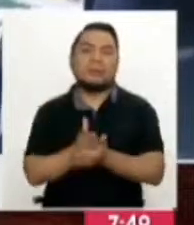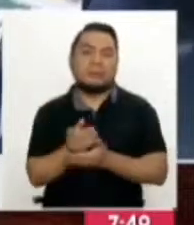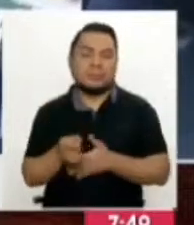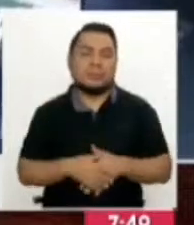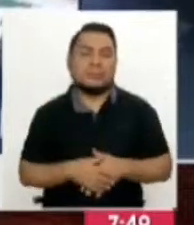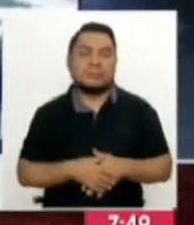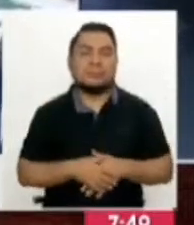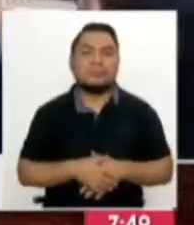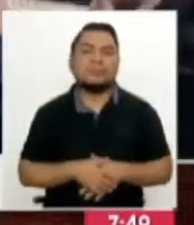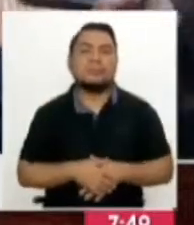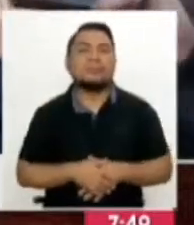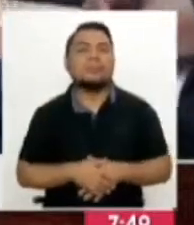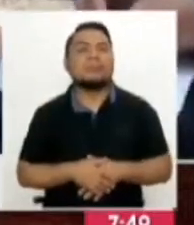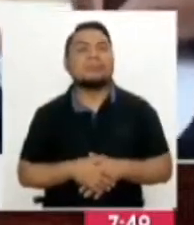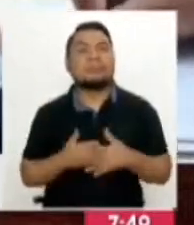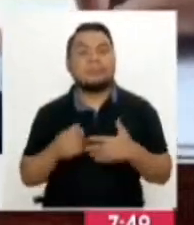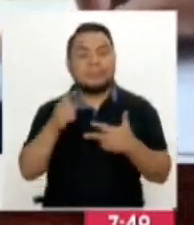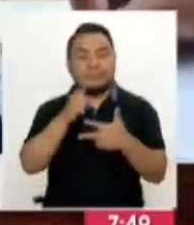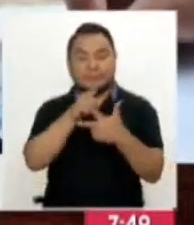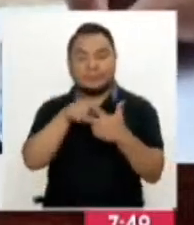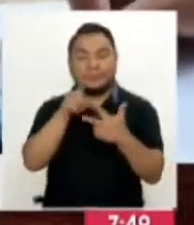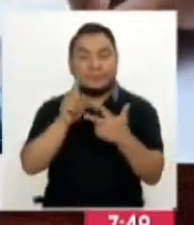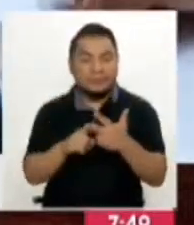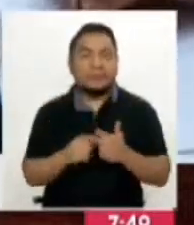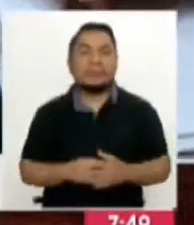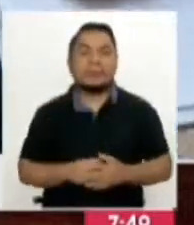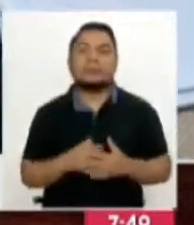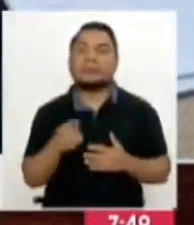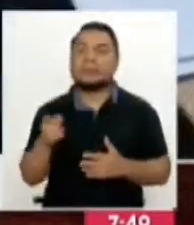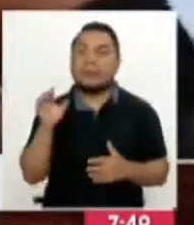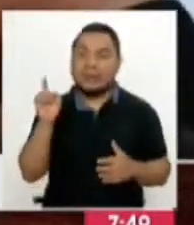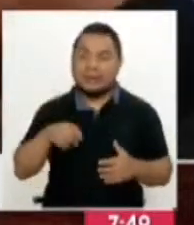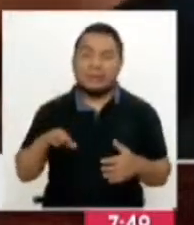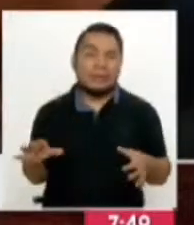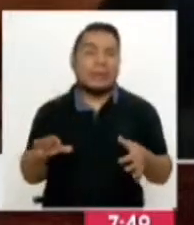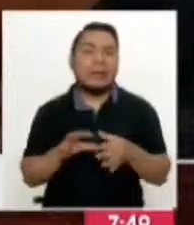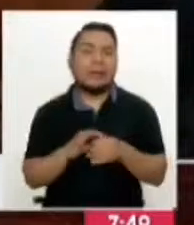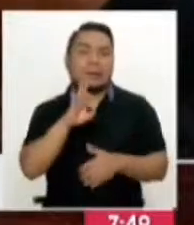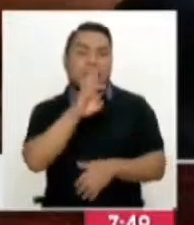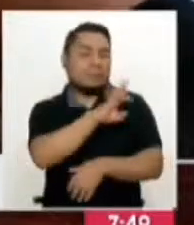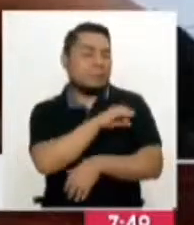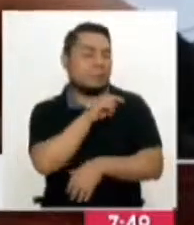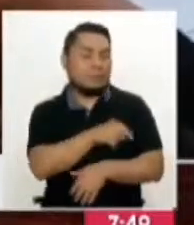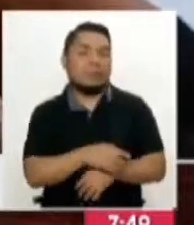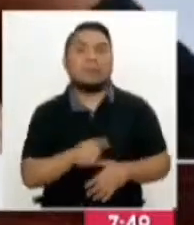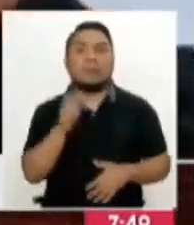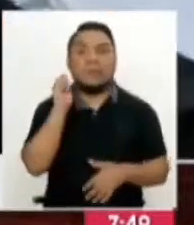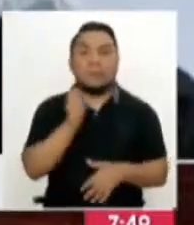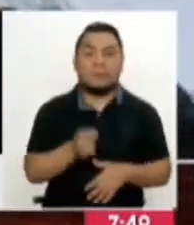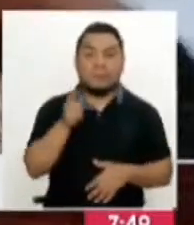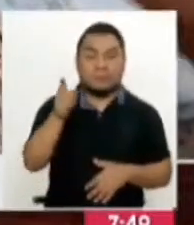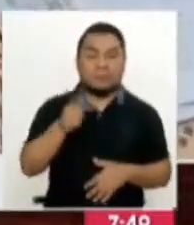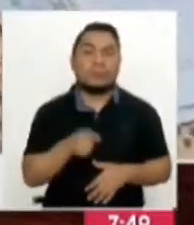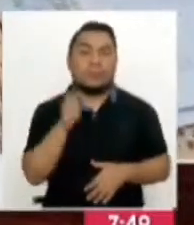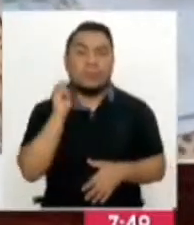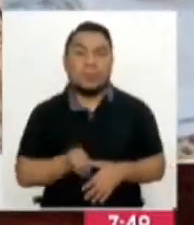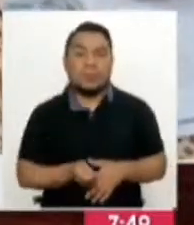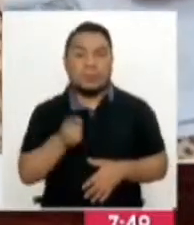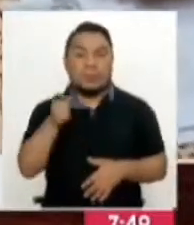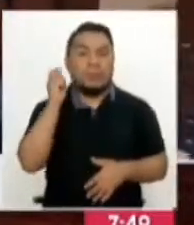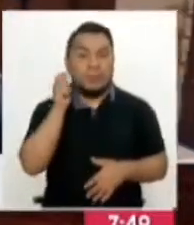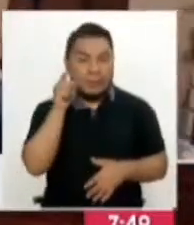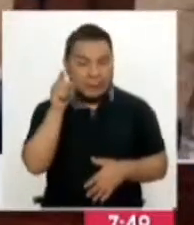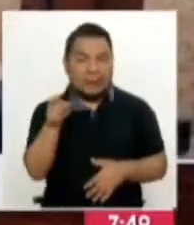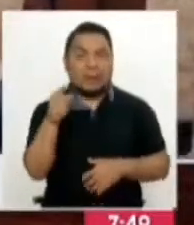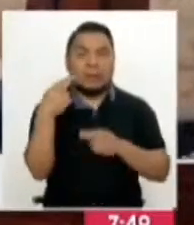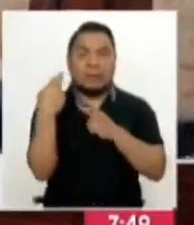casos, esto va de la mano con lo que sostiene o tiene que sostener la fiscalía ante un juzgado, y es el juzgado o el